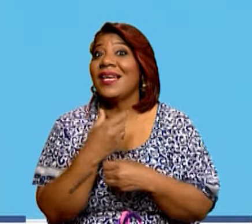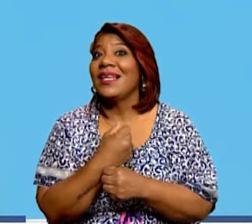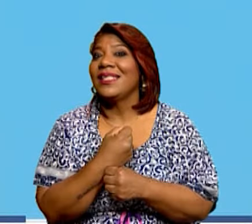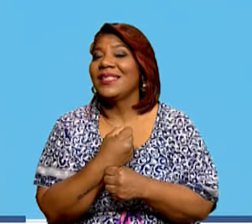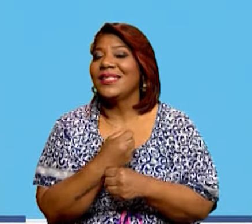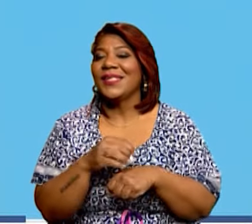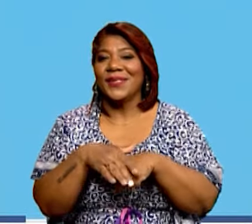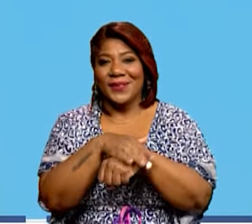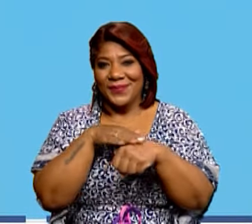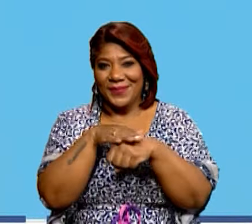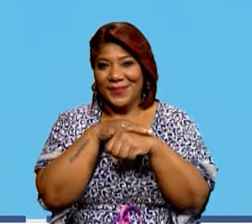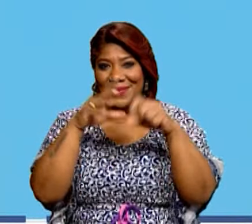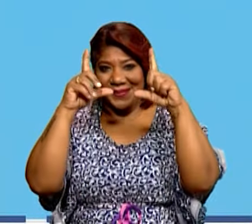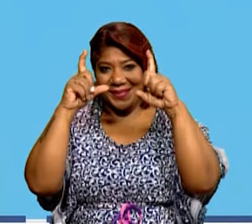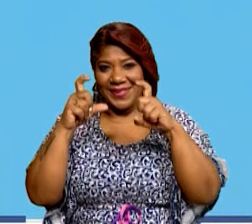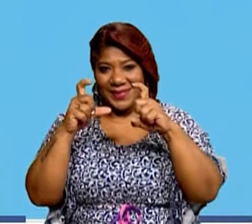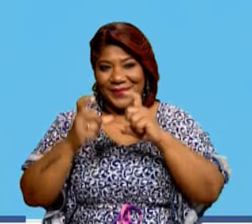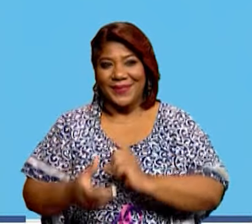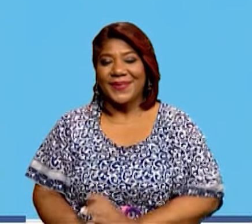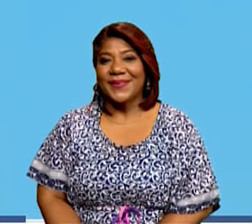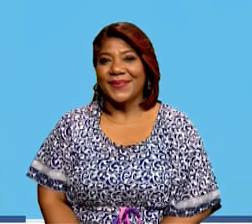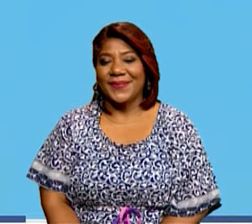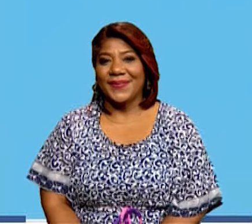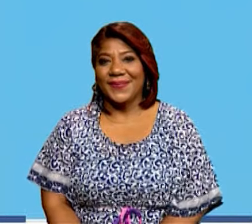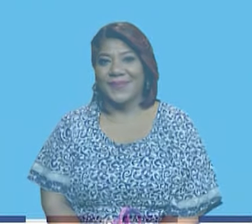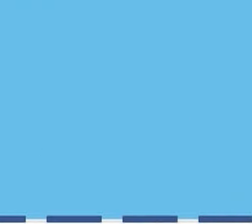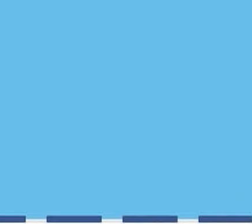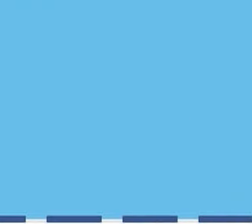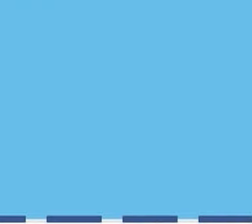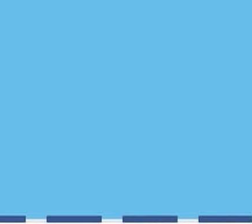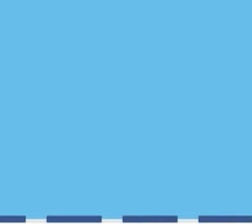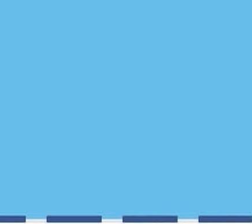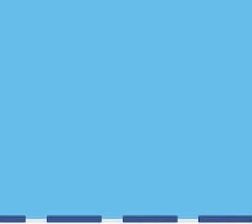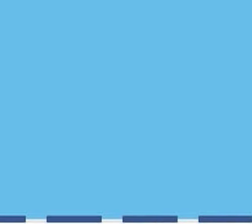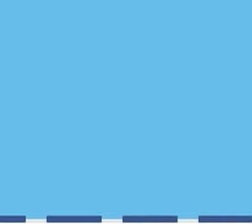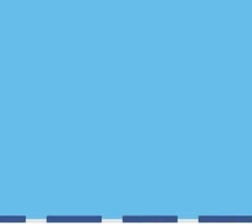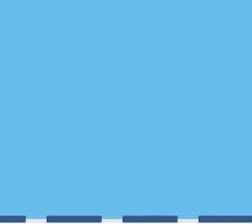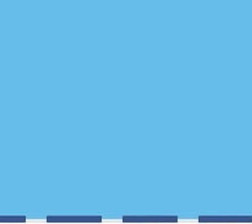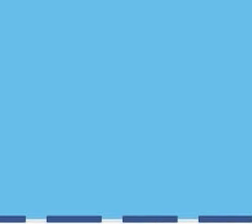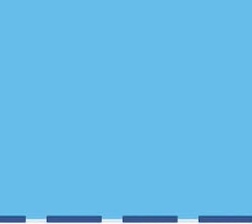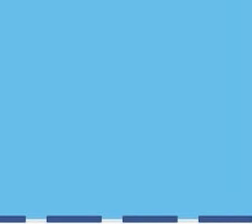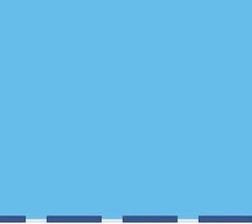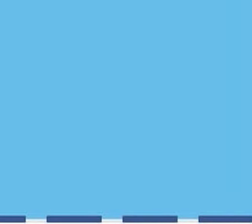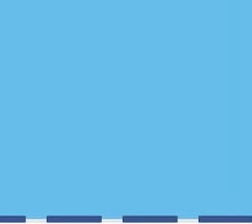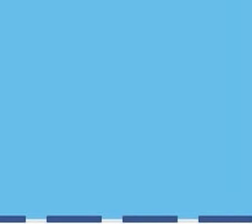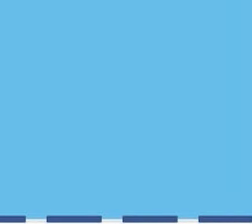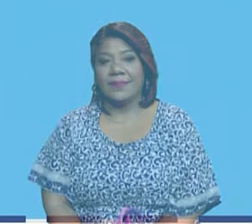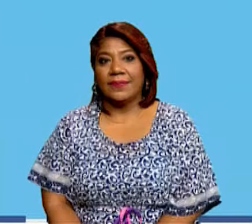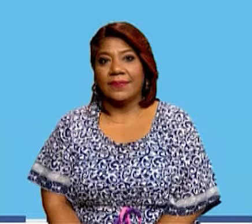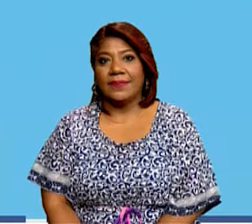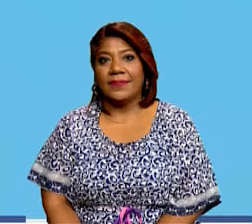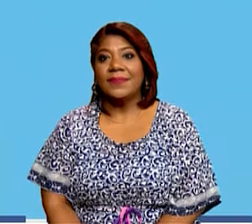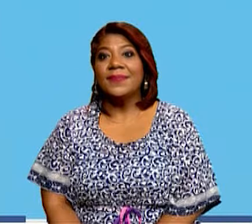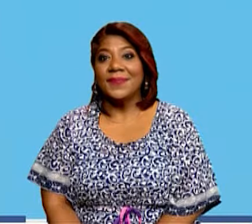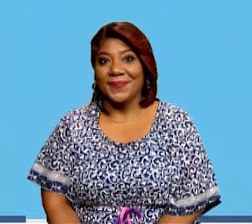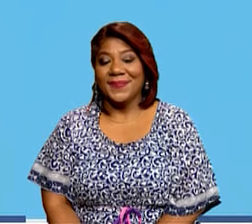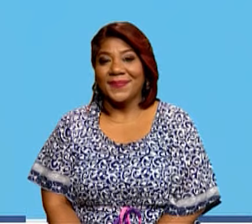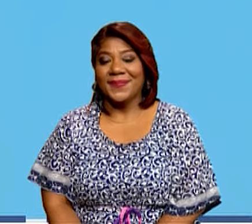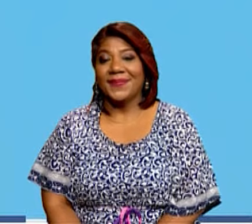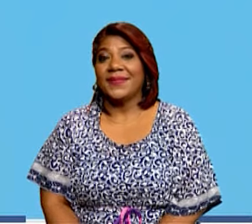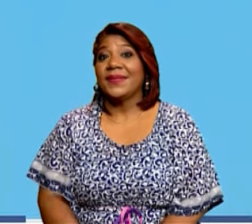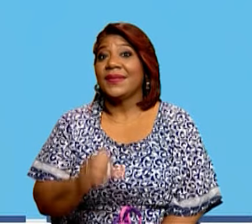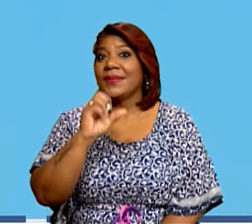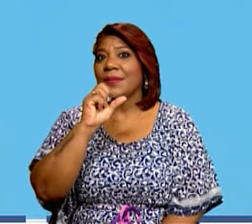la captura de pantalla para que lo puedas ejecutar. De esta forma vamos a poder reforzar todos